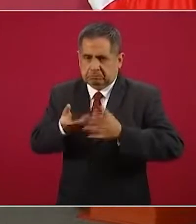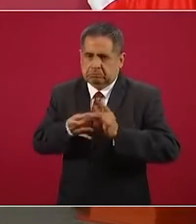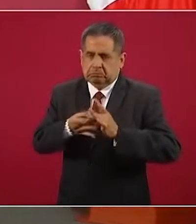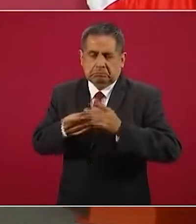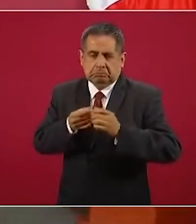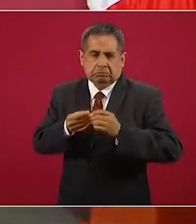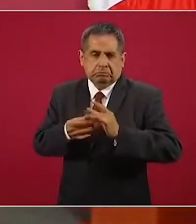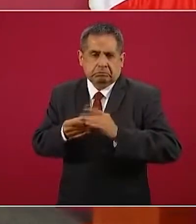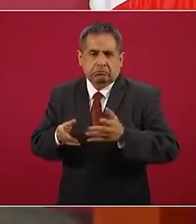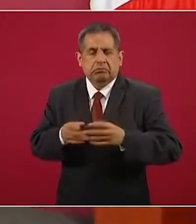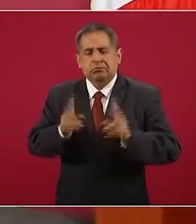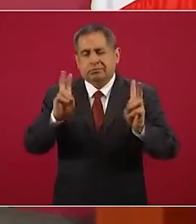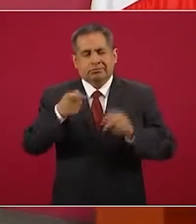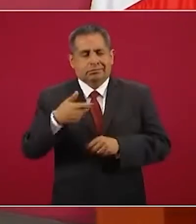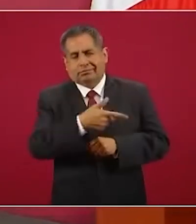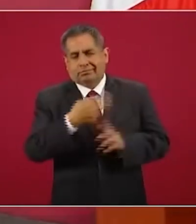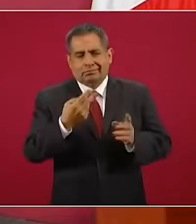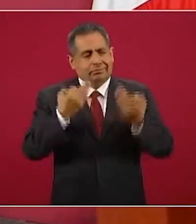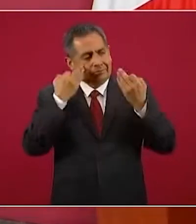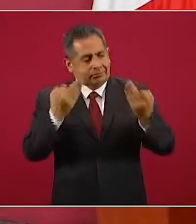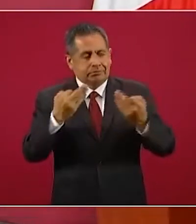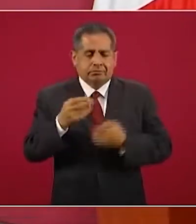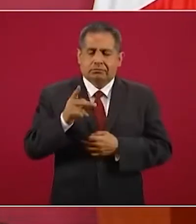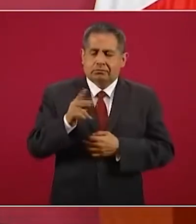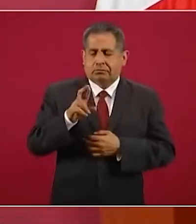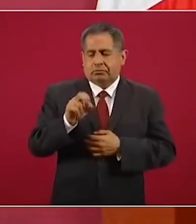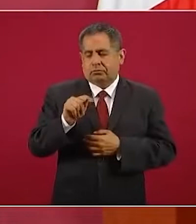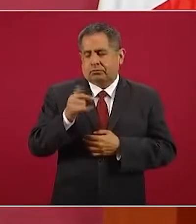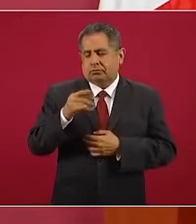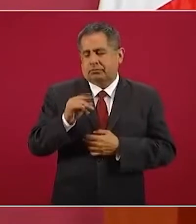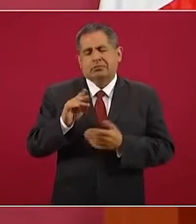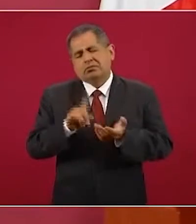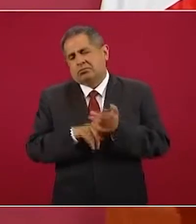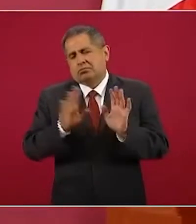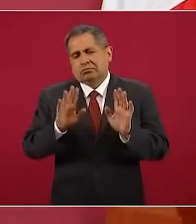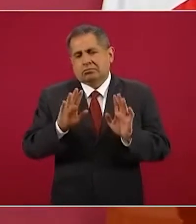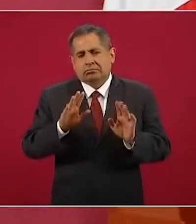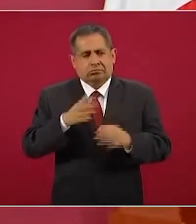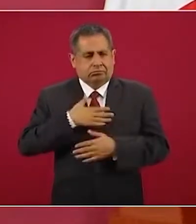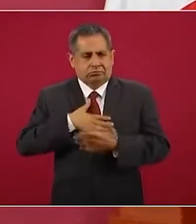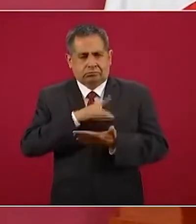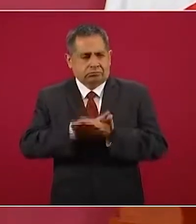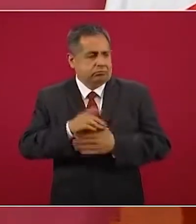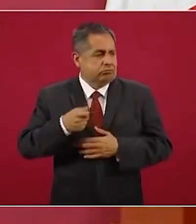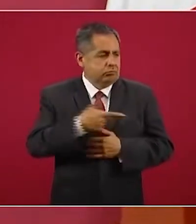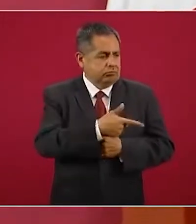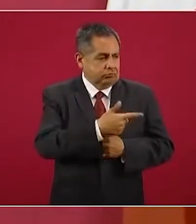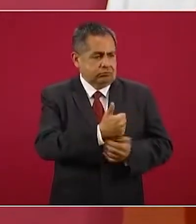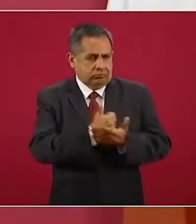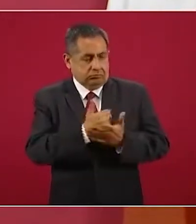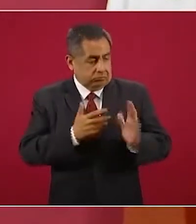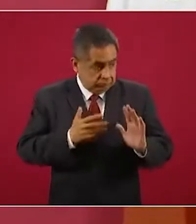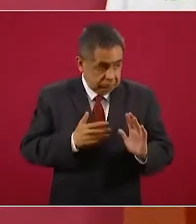o como se les llame, de acuerdo a la legislación nuestra, pues vamos